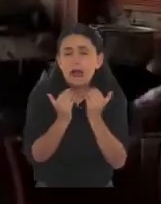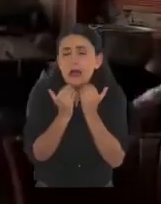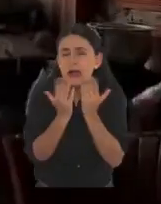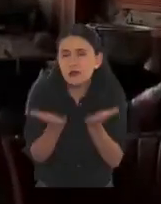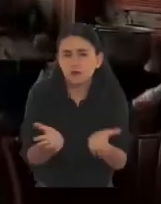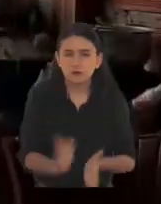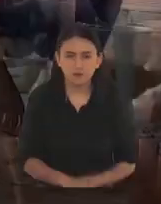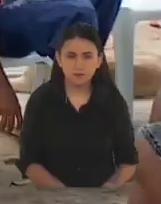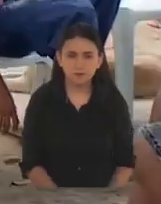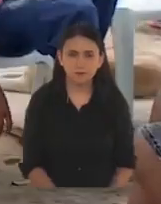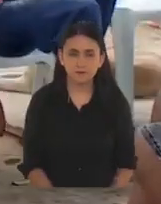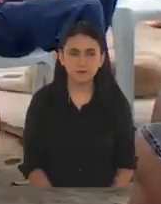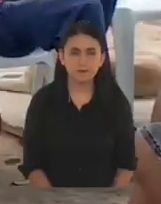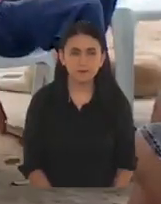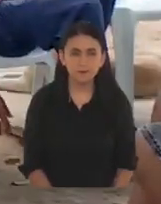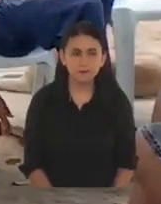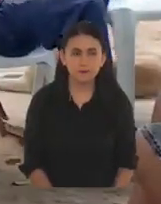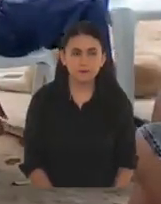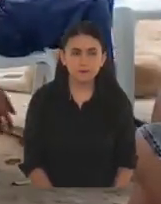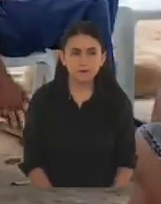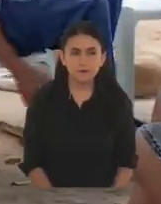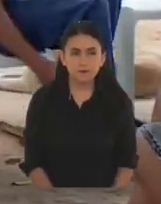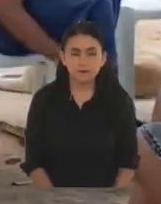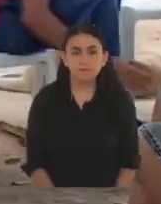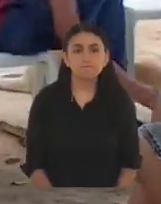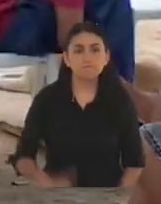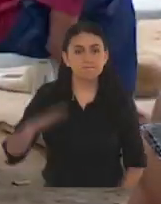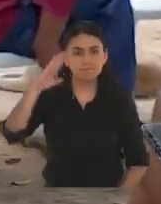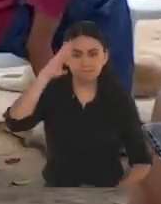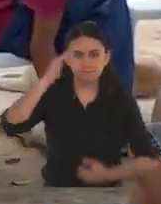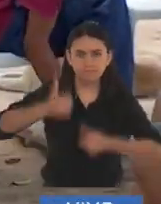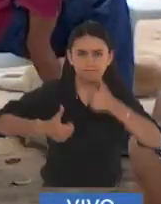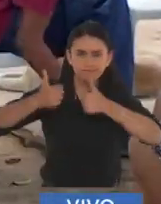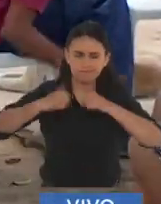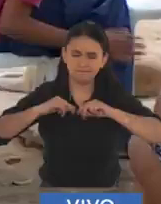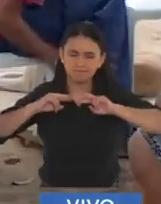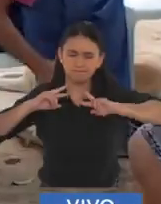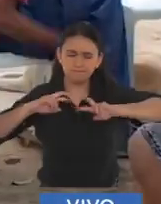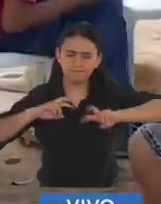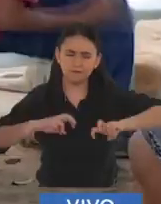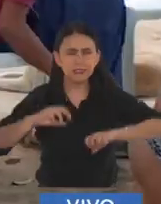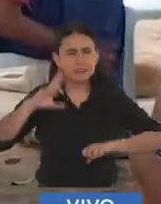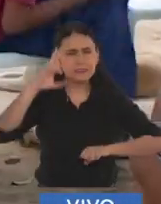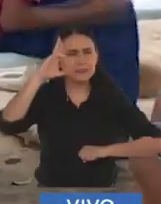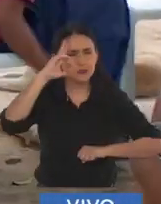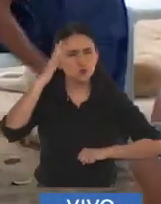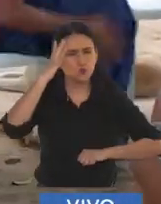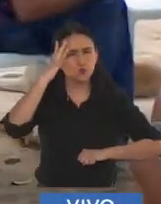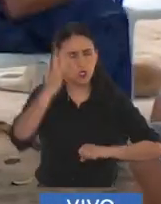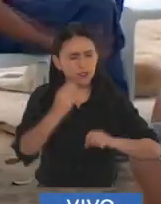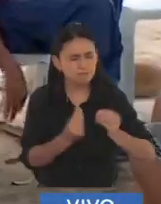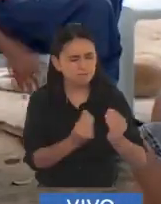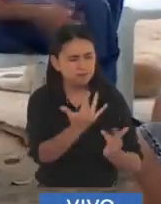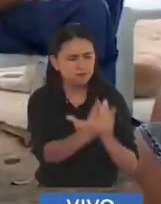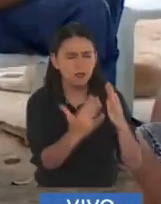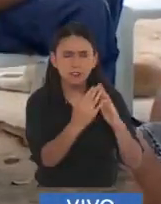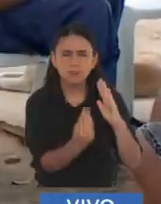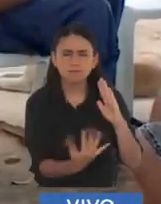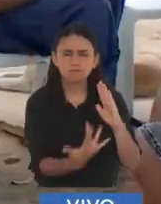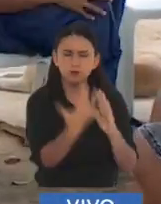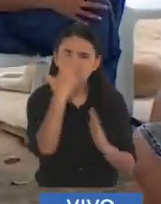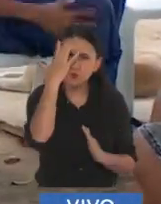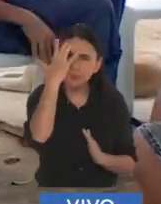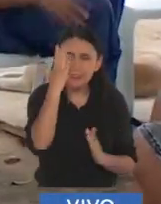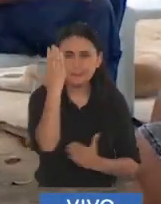tragedia. Las autoridades continúan investigando las causas que pudieron haber desencadenado este grave incendio. Lo cierto es